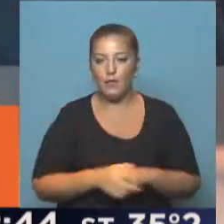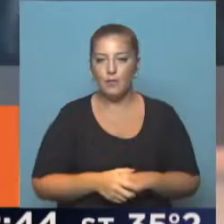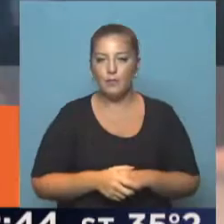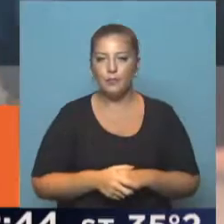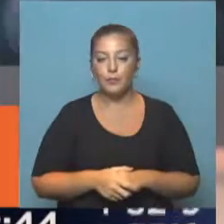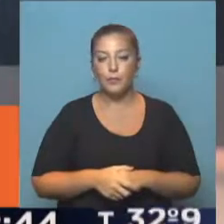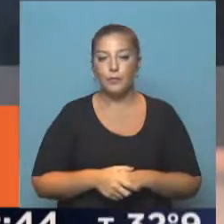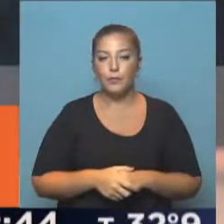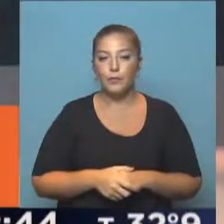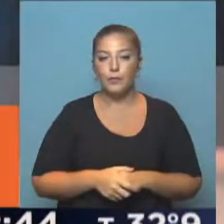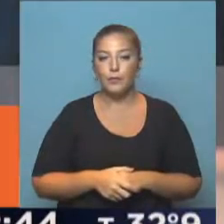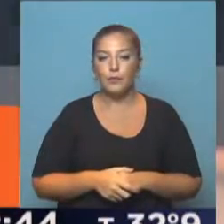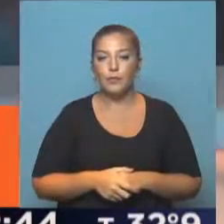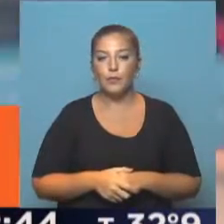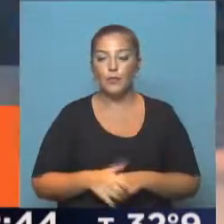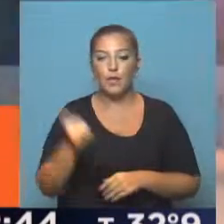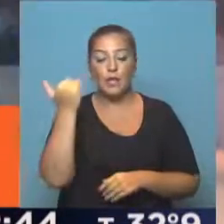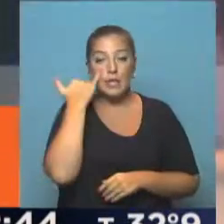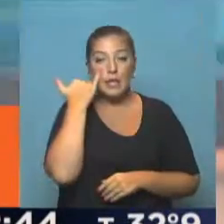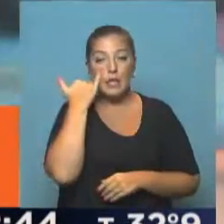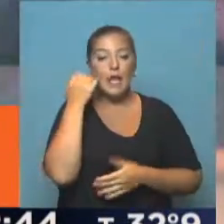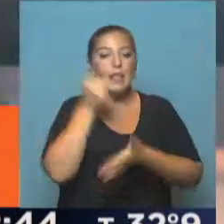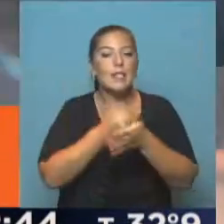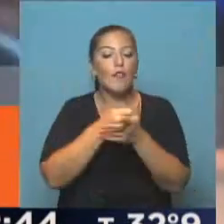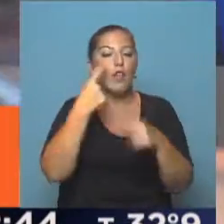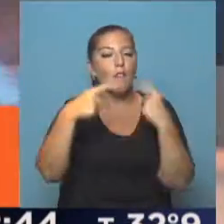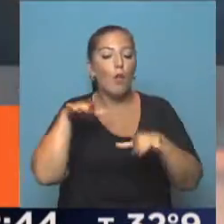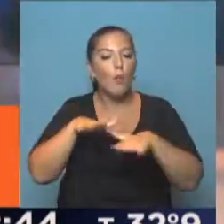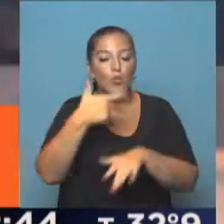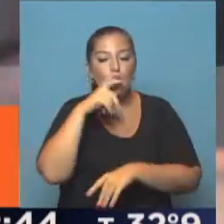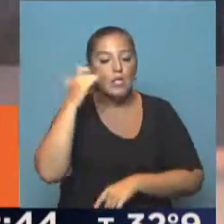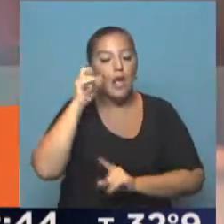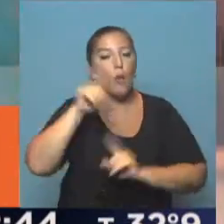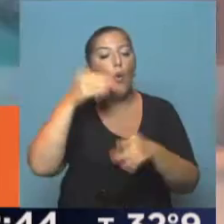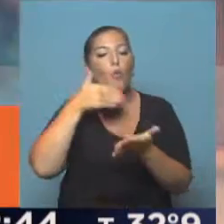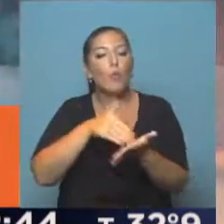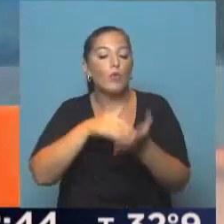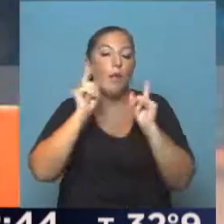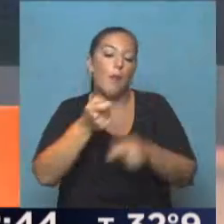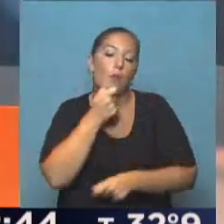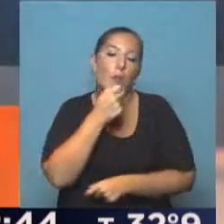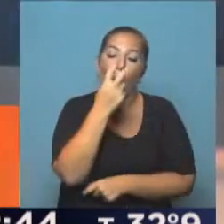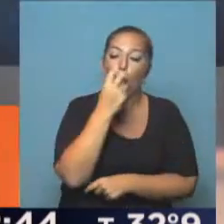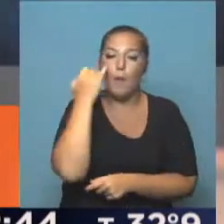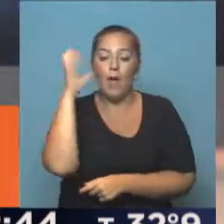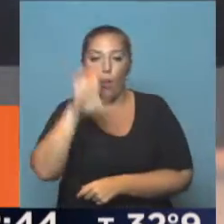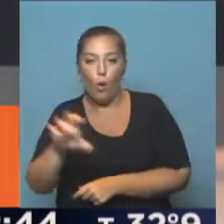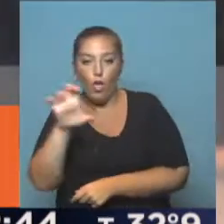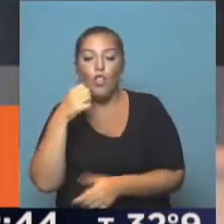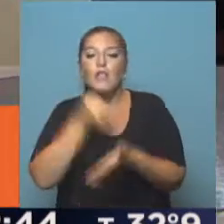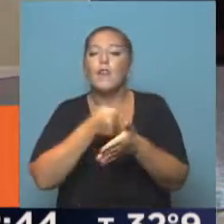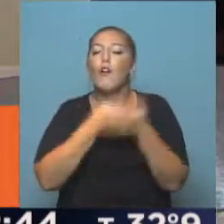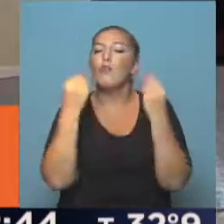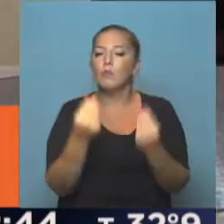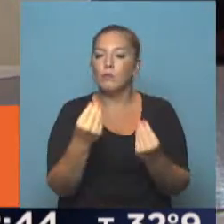en ese sentido no tomaron el desafío que distintos movimientos sociales, y que algunos habían prometido también, como el caso de Bolivia y Ecuador, el desafío